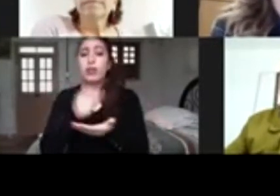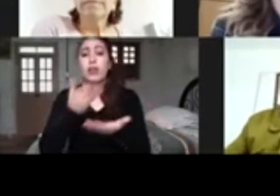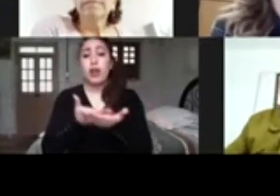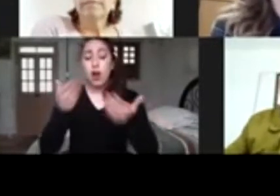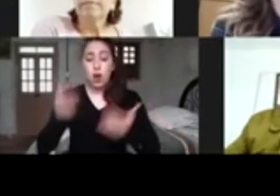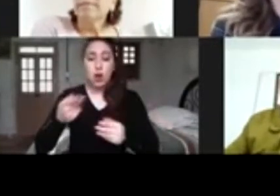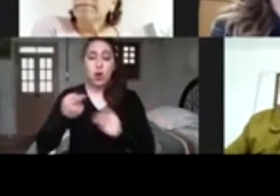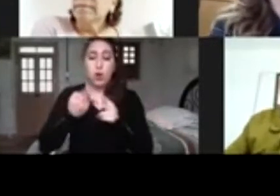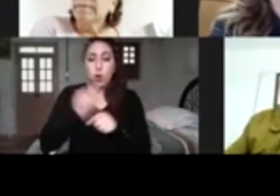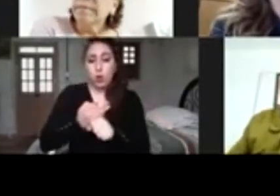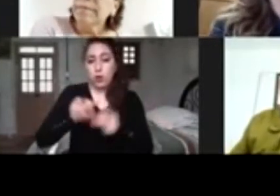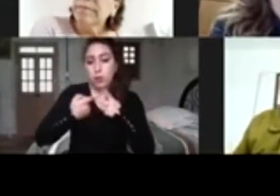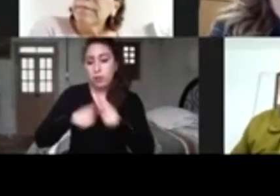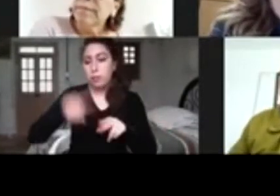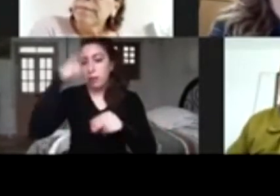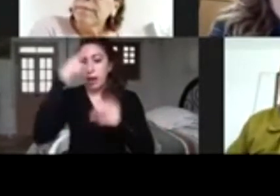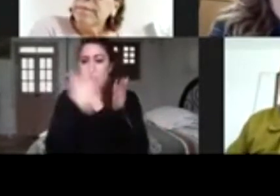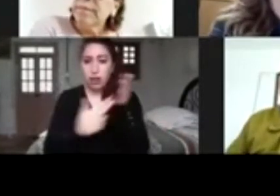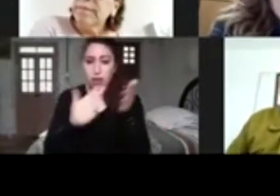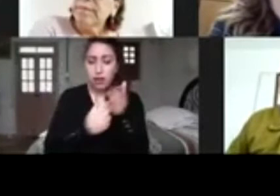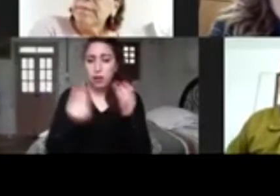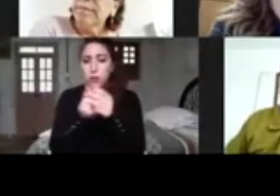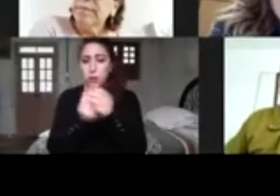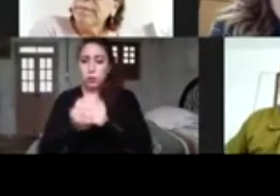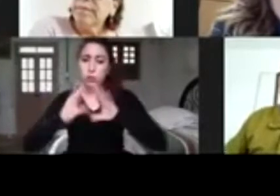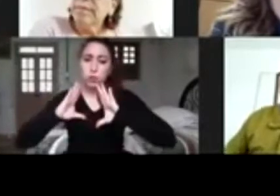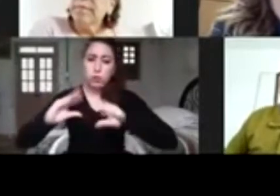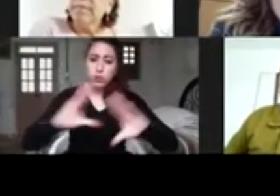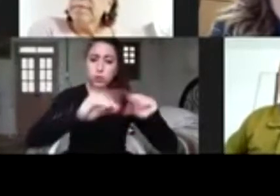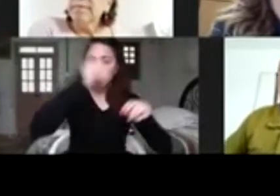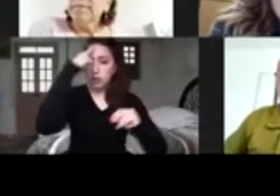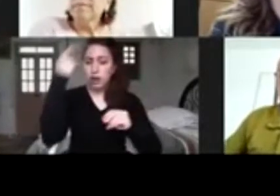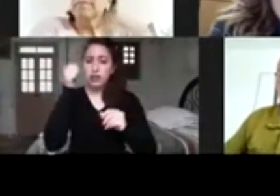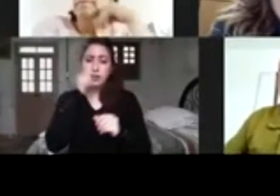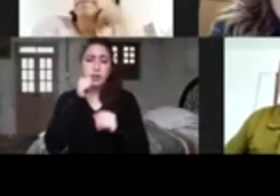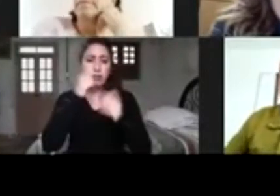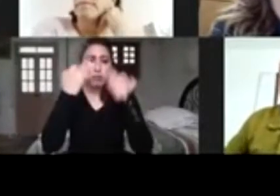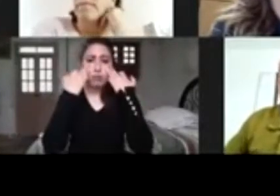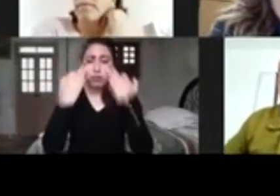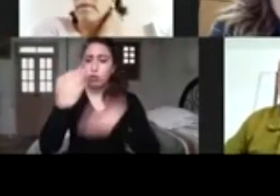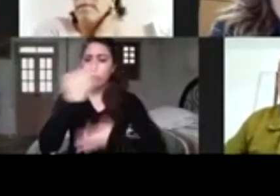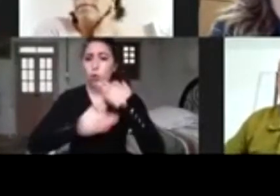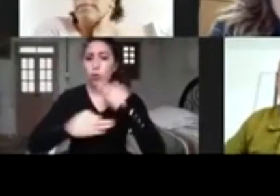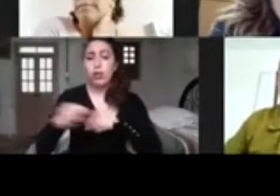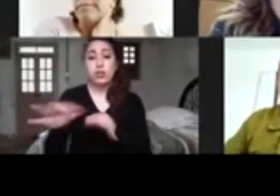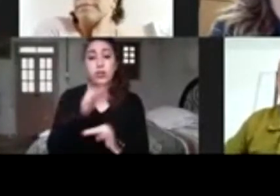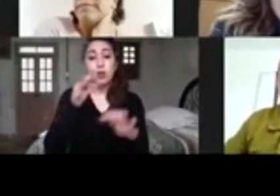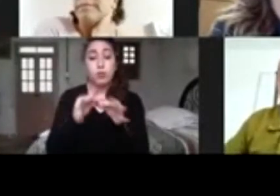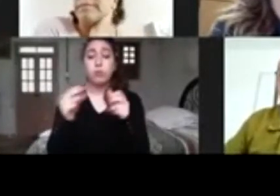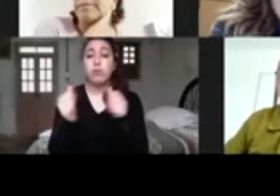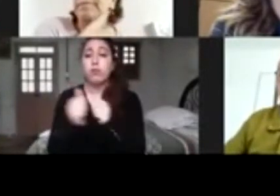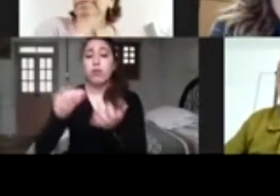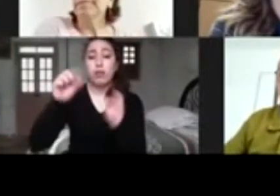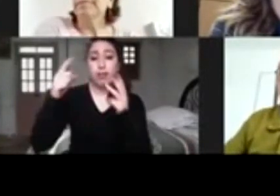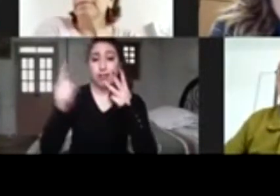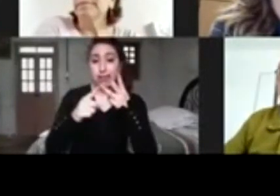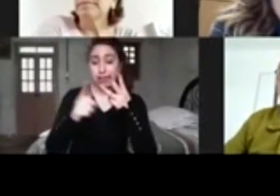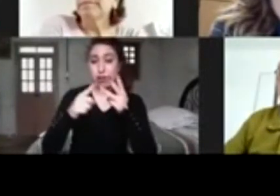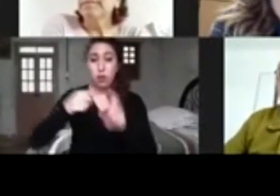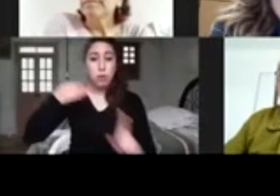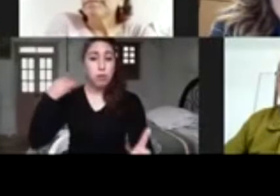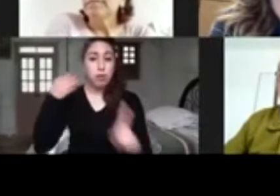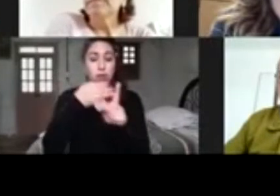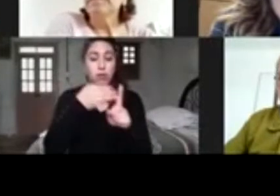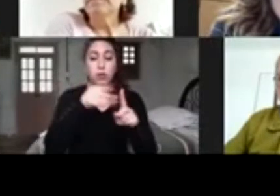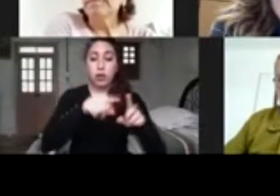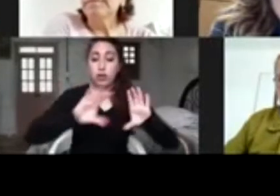materia de Parlamento abierto en específico, con el cual se da cumplimiento al tercer compromiso del plan de acciones suscrito entre el Congreso